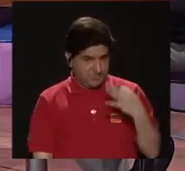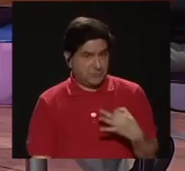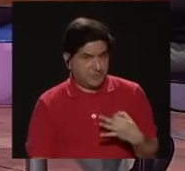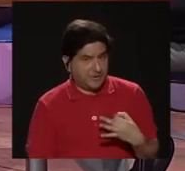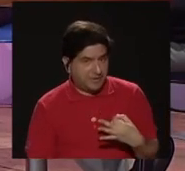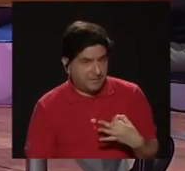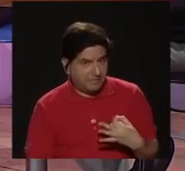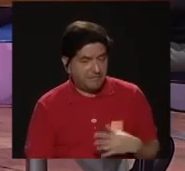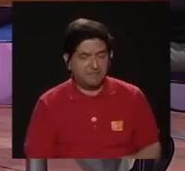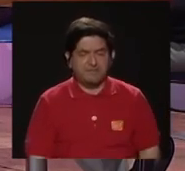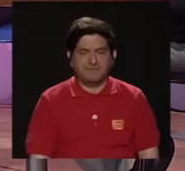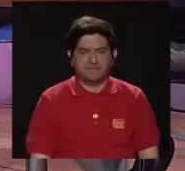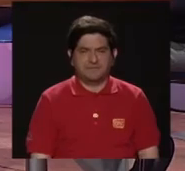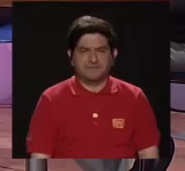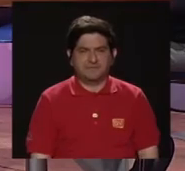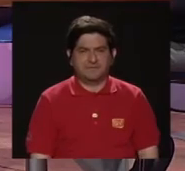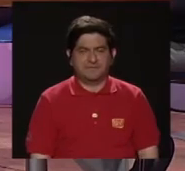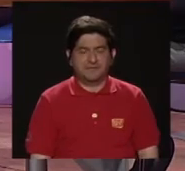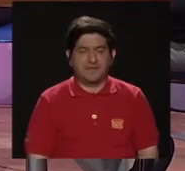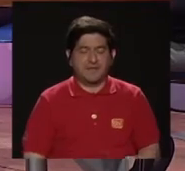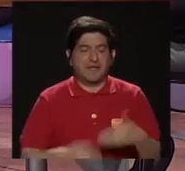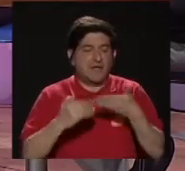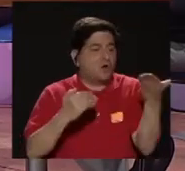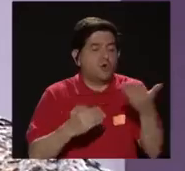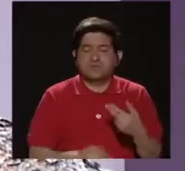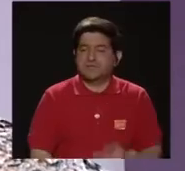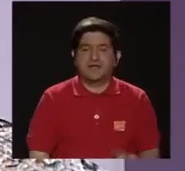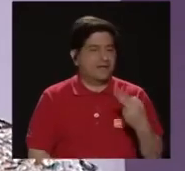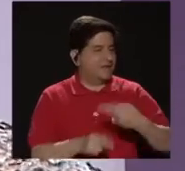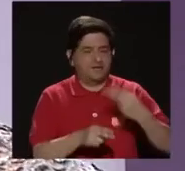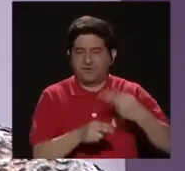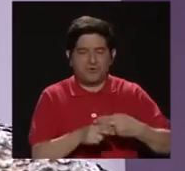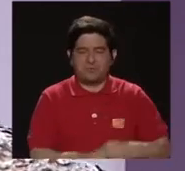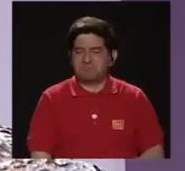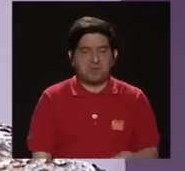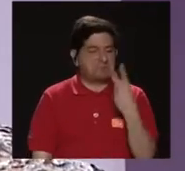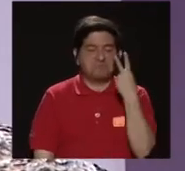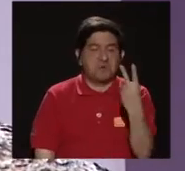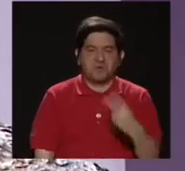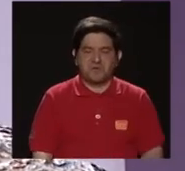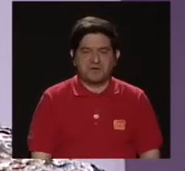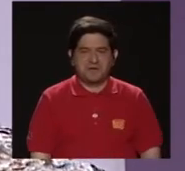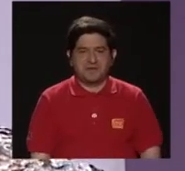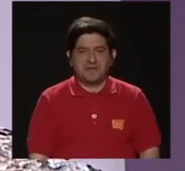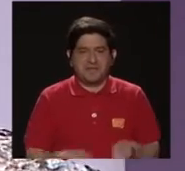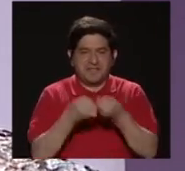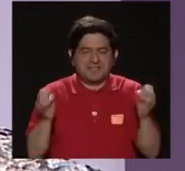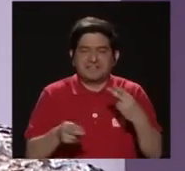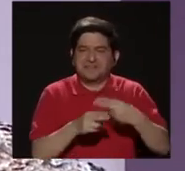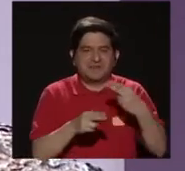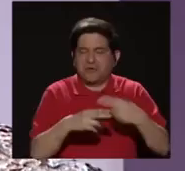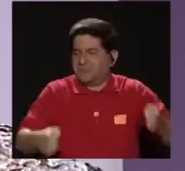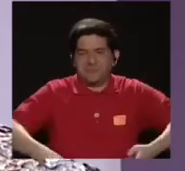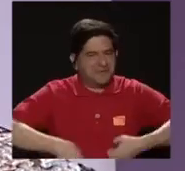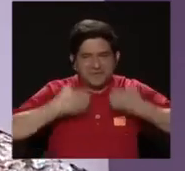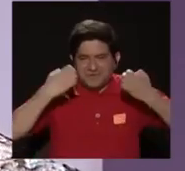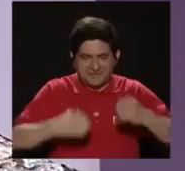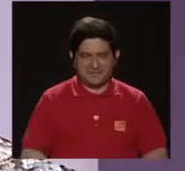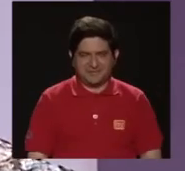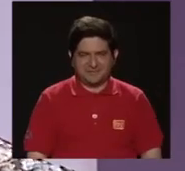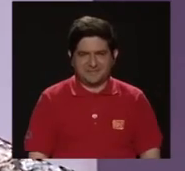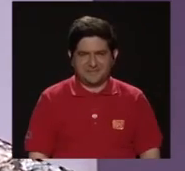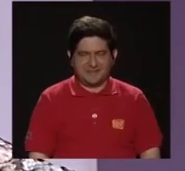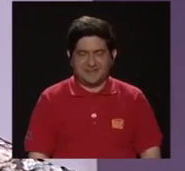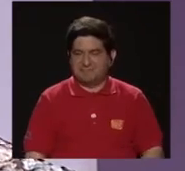que lo que no tiene nombre no se ve, no se aprecia, y hay personas que dicen que lo que no tiene nombre no existe, porque no tiene